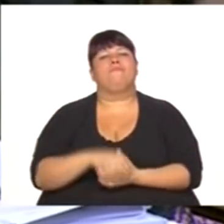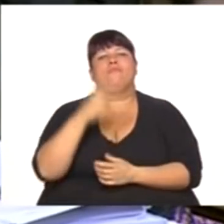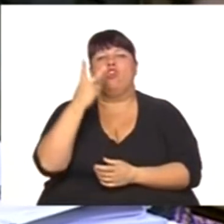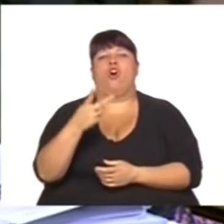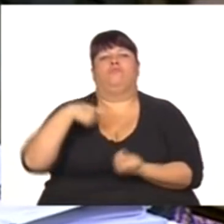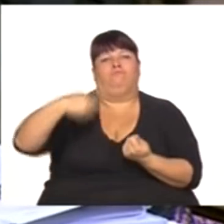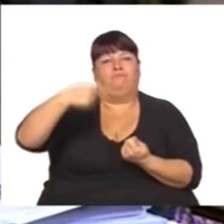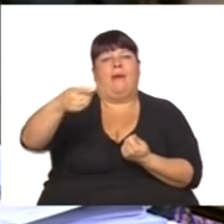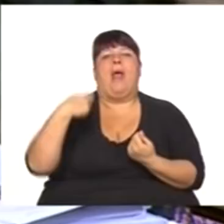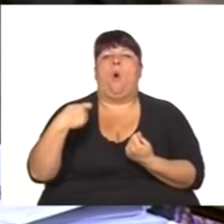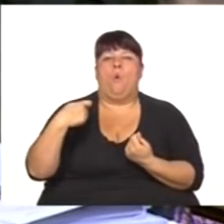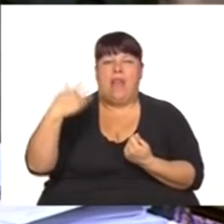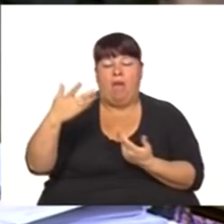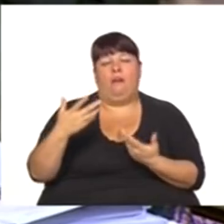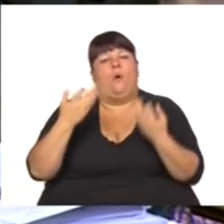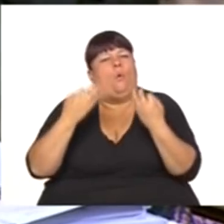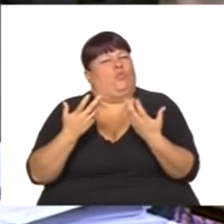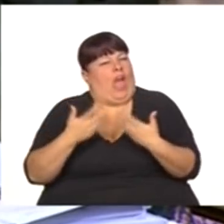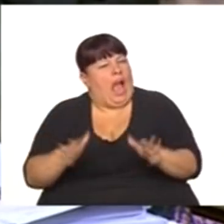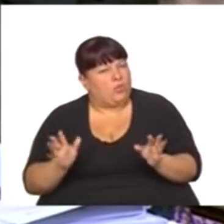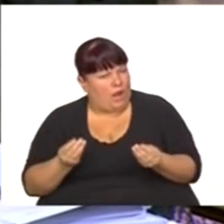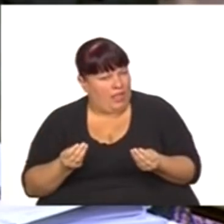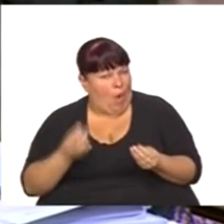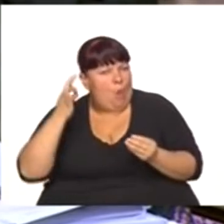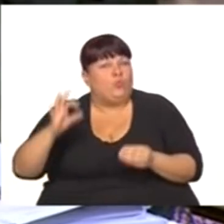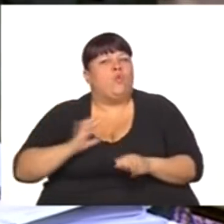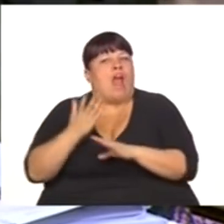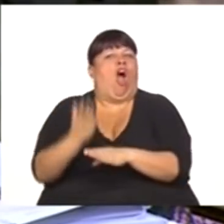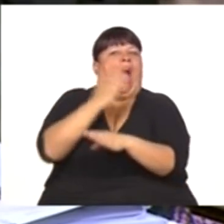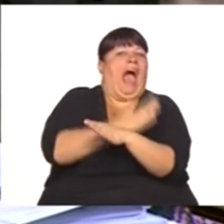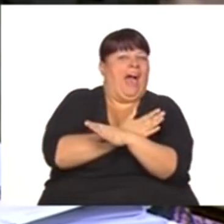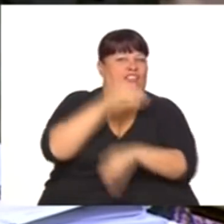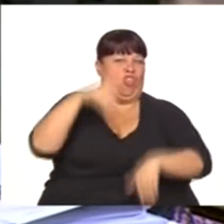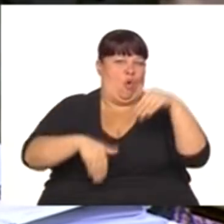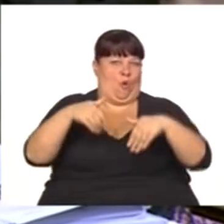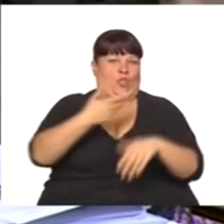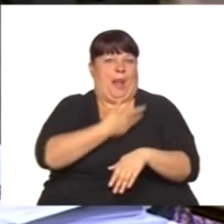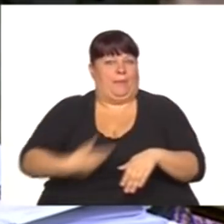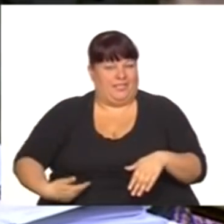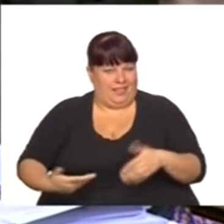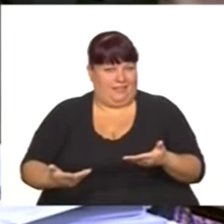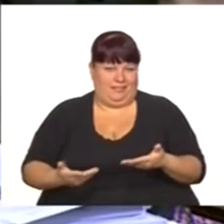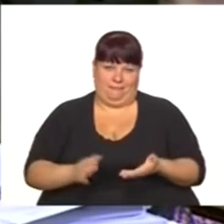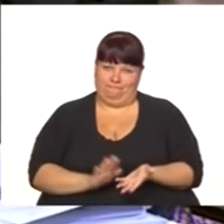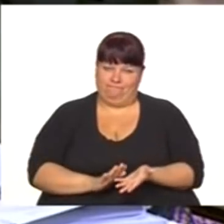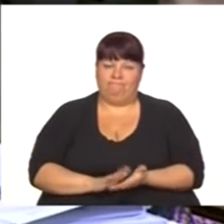hicimos 2 moratorias previsionales, o casualidad, en un año previo a las elecciones presidenciales.